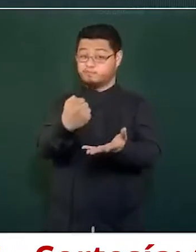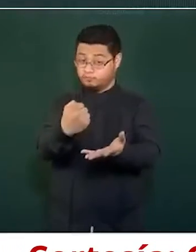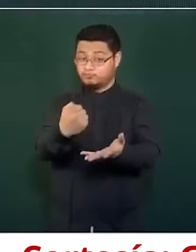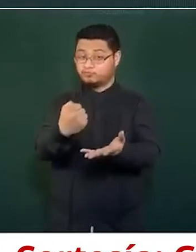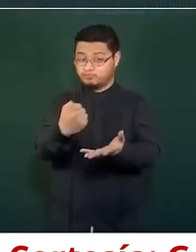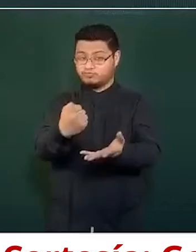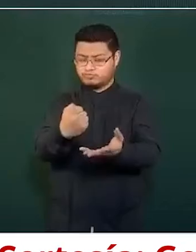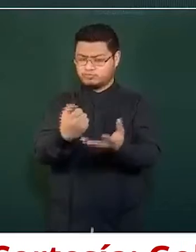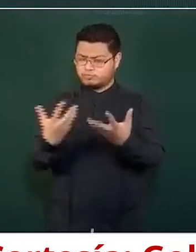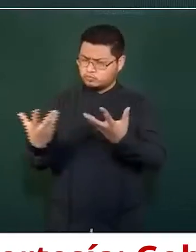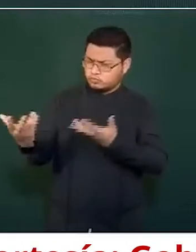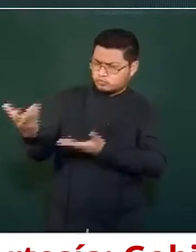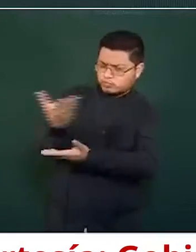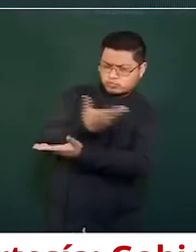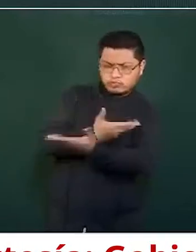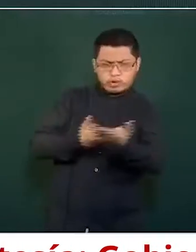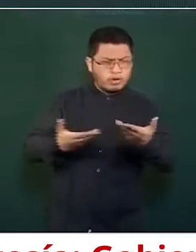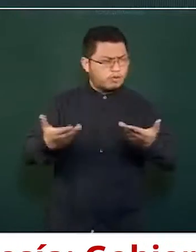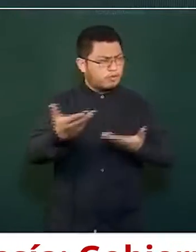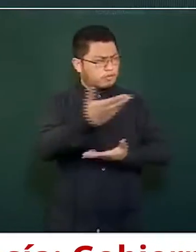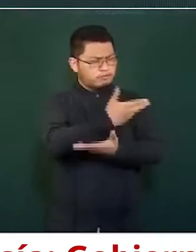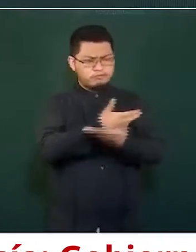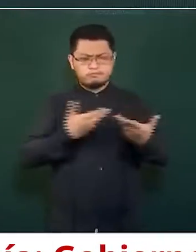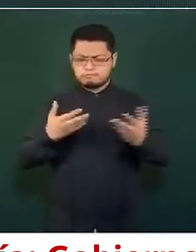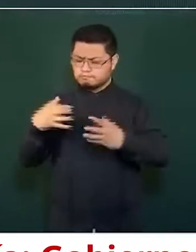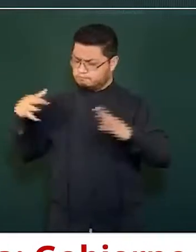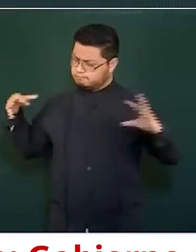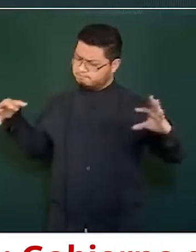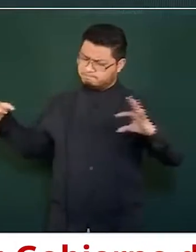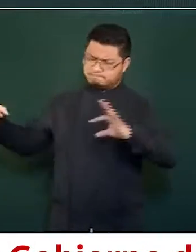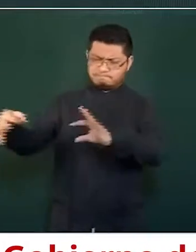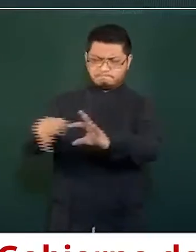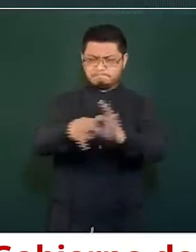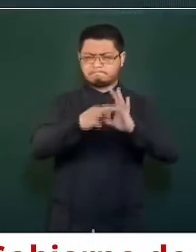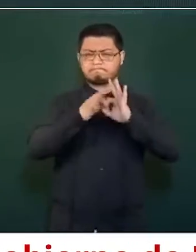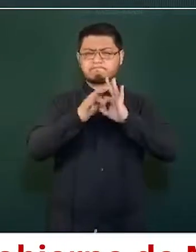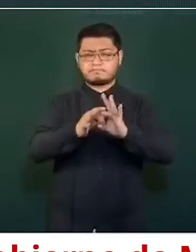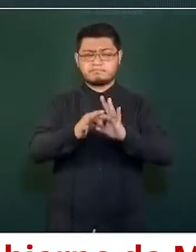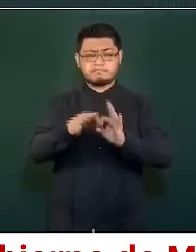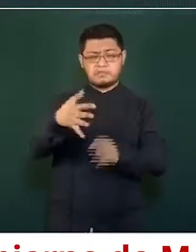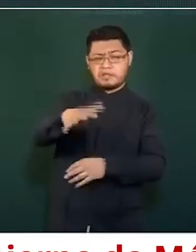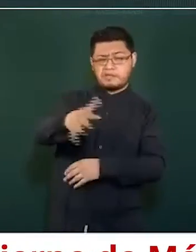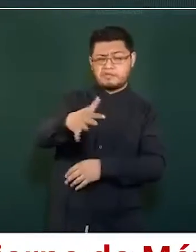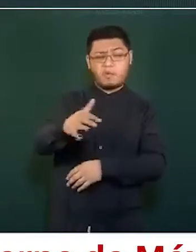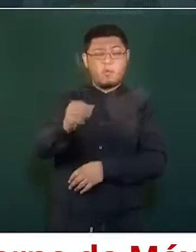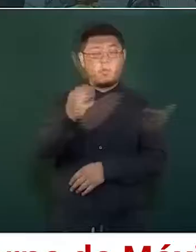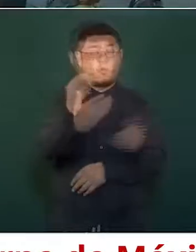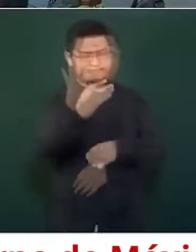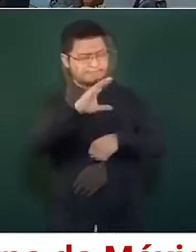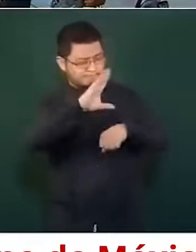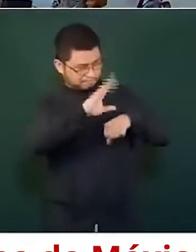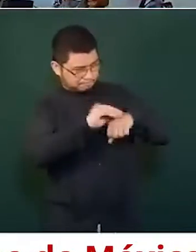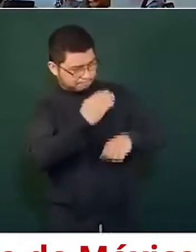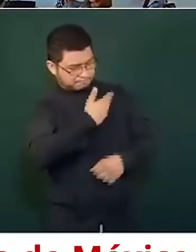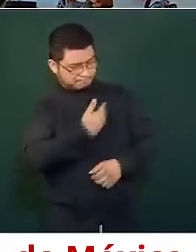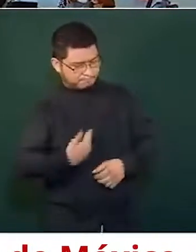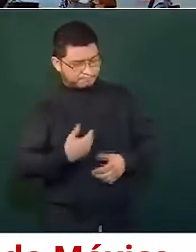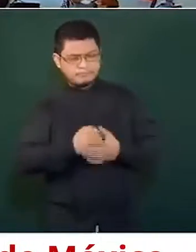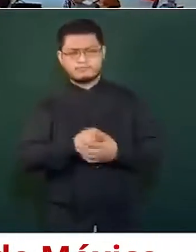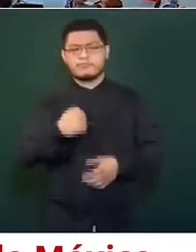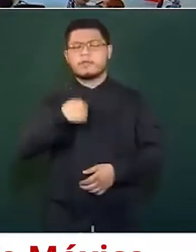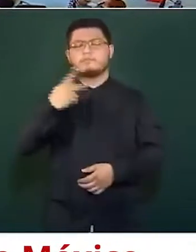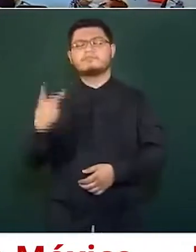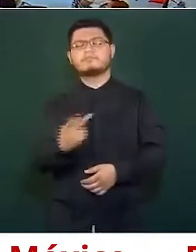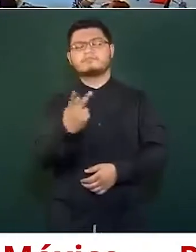en conjunto de alrededor de 40 mil millones de pesos. preguntarle sobre un